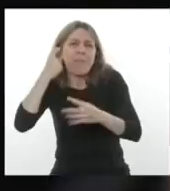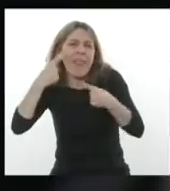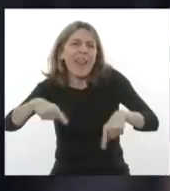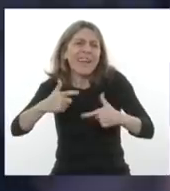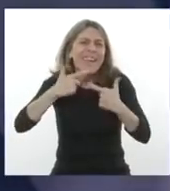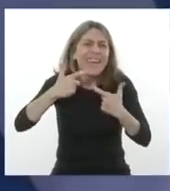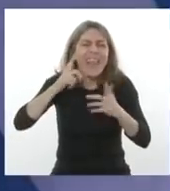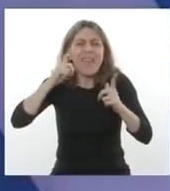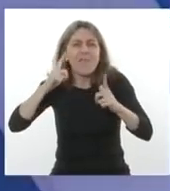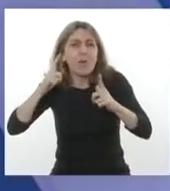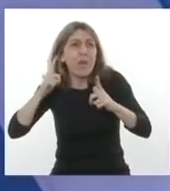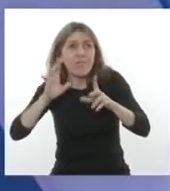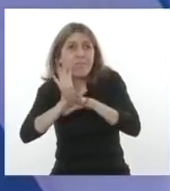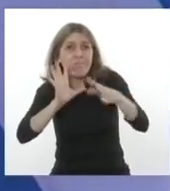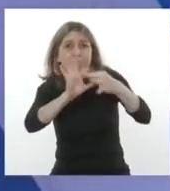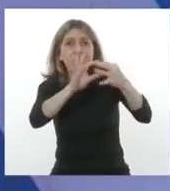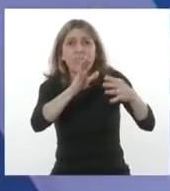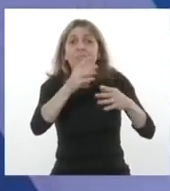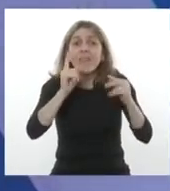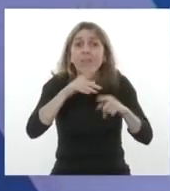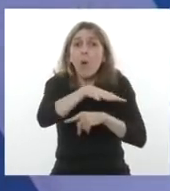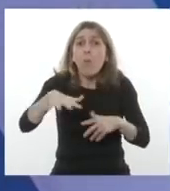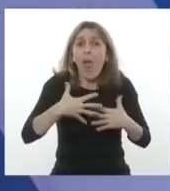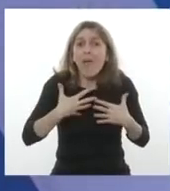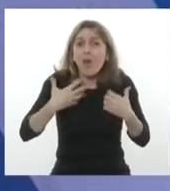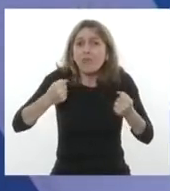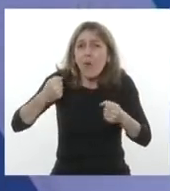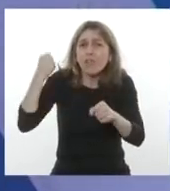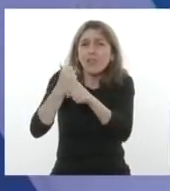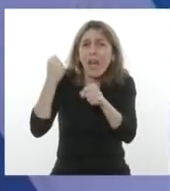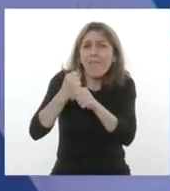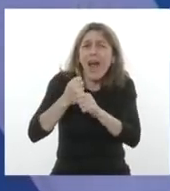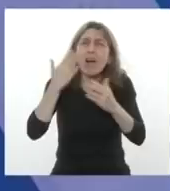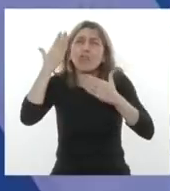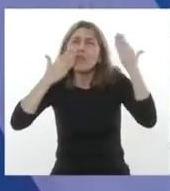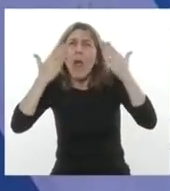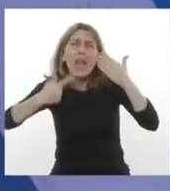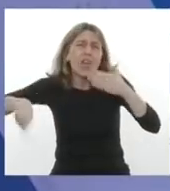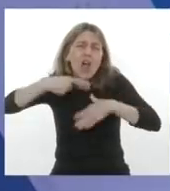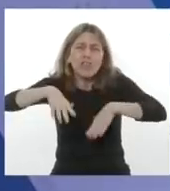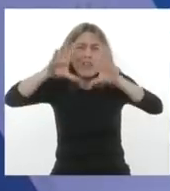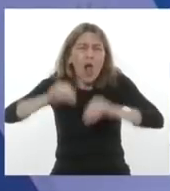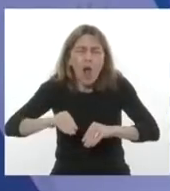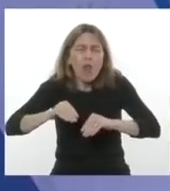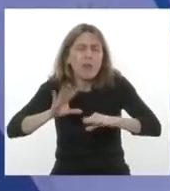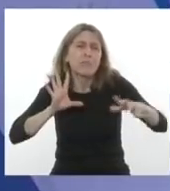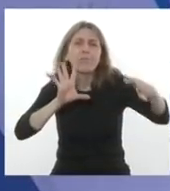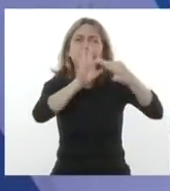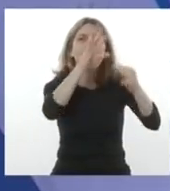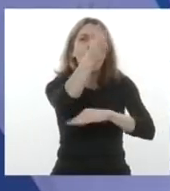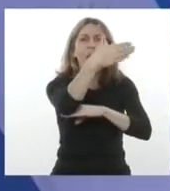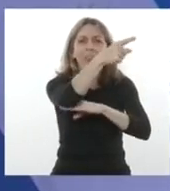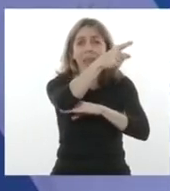Es el símbolo que une a un pueblo en sus esfuerzos, en el trabajo y en los sueños de todos y todas que nacimos en esta tierra,